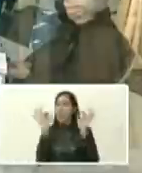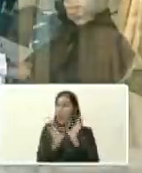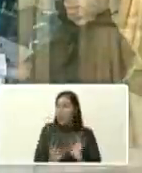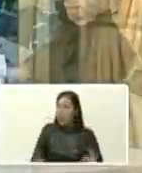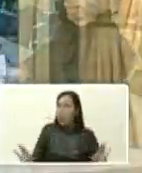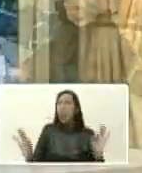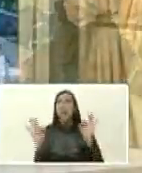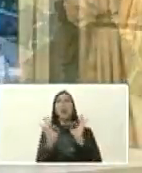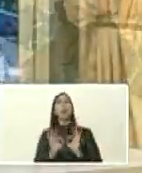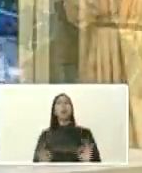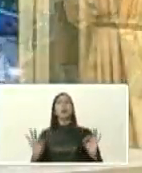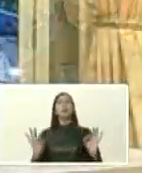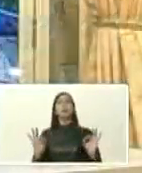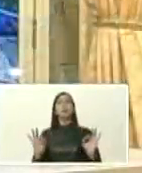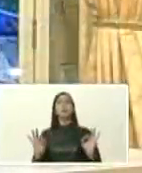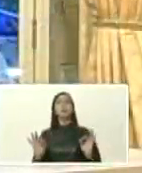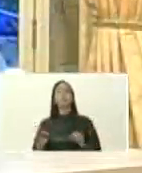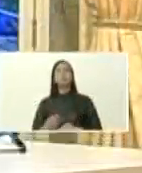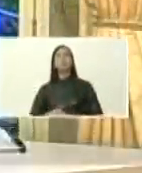obstáculos, sin